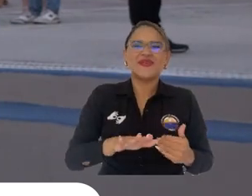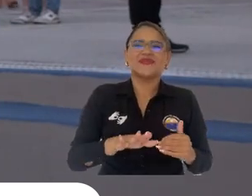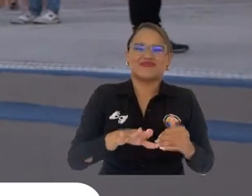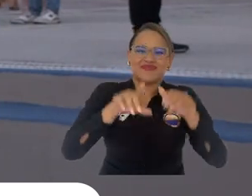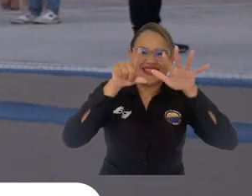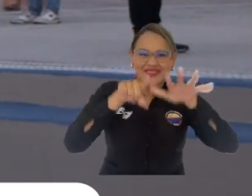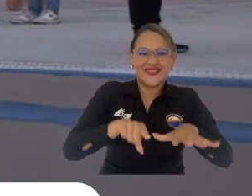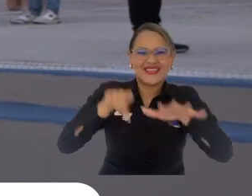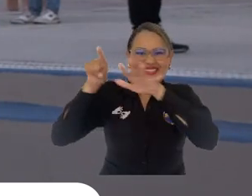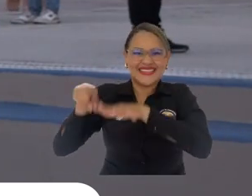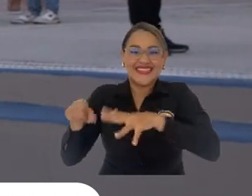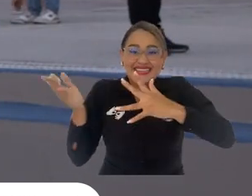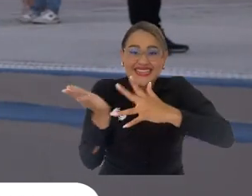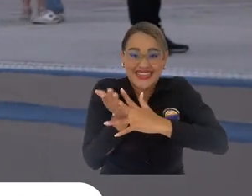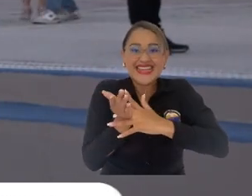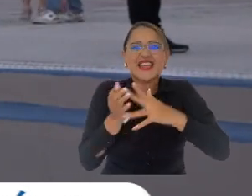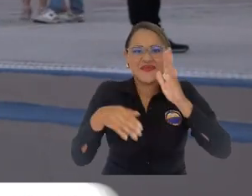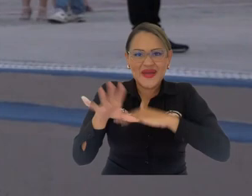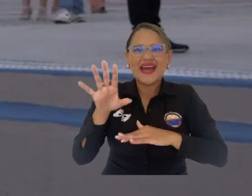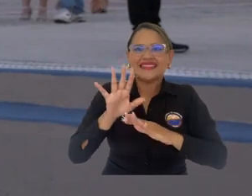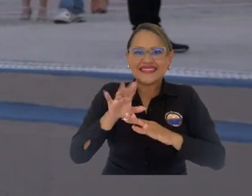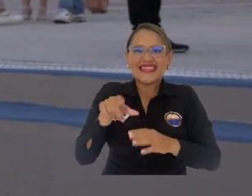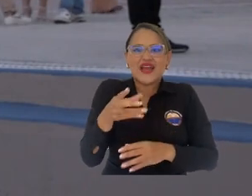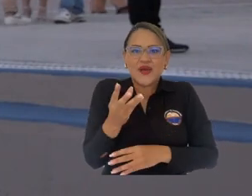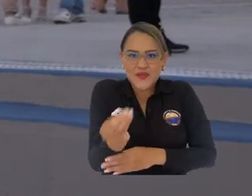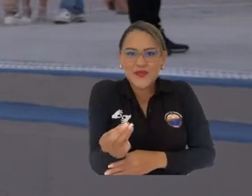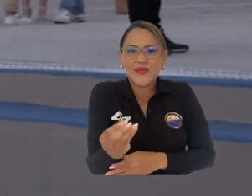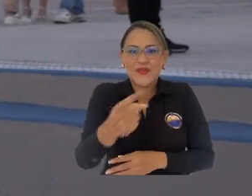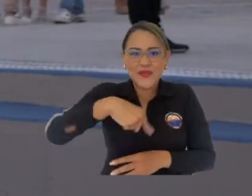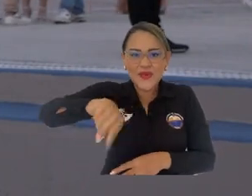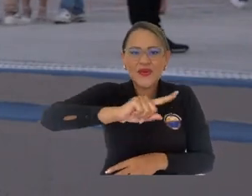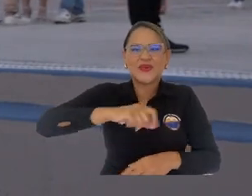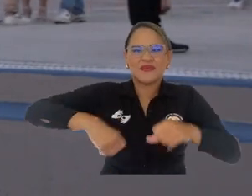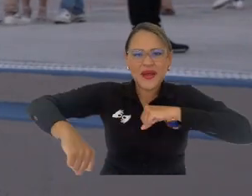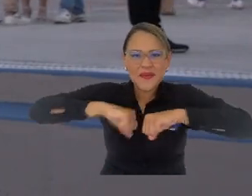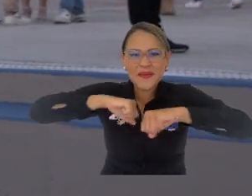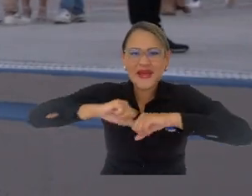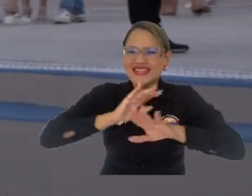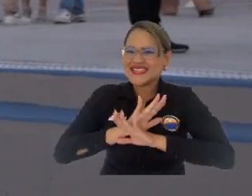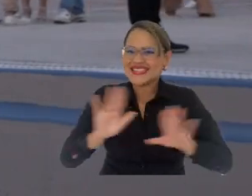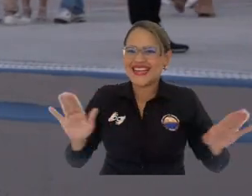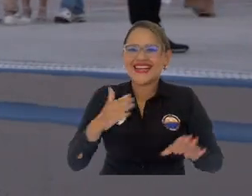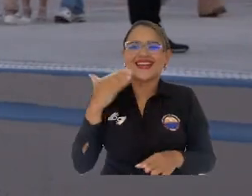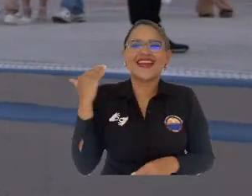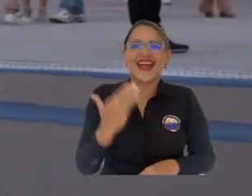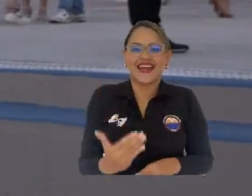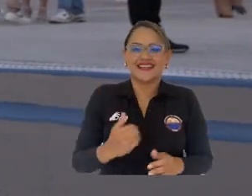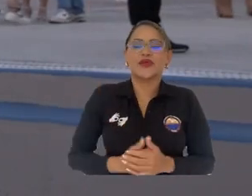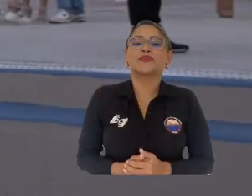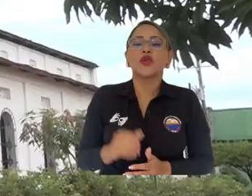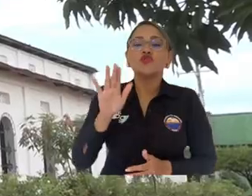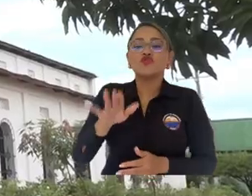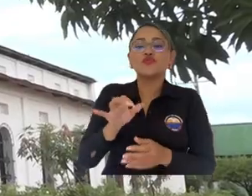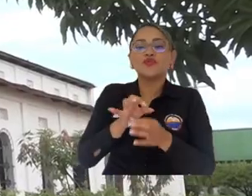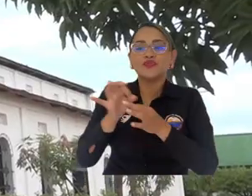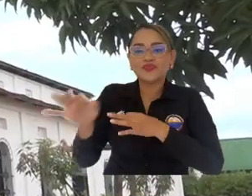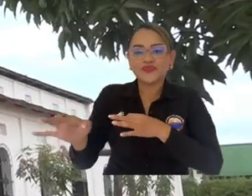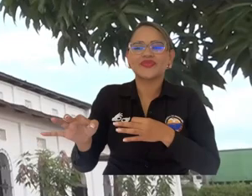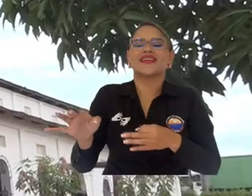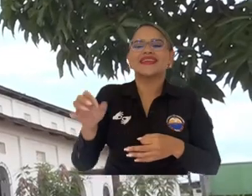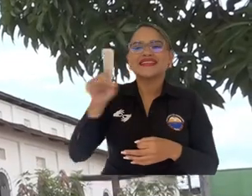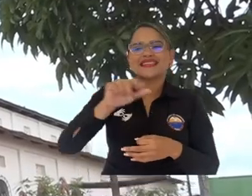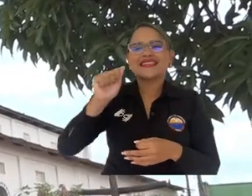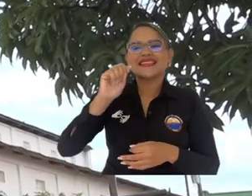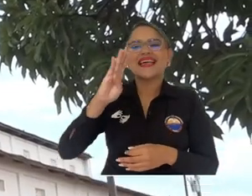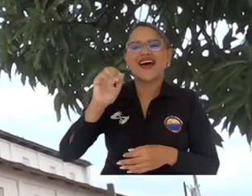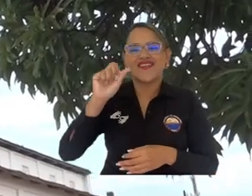grupo del intersemestral y que hoy, gracias a ellos, gracias a Dios, gracias a nuestros padres y a nuestros compañeros, estamos aquí. Desde la vereda